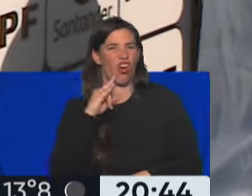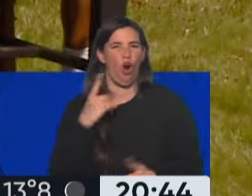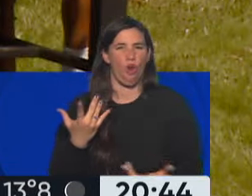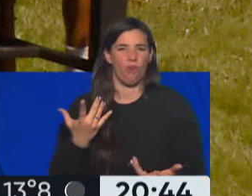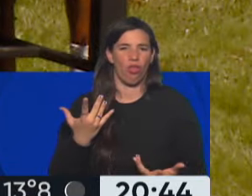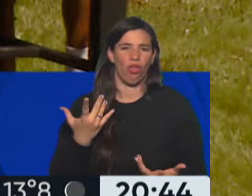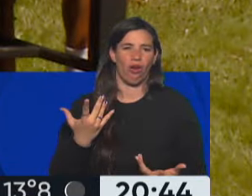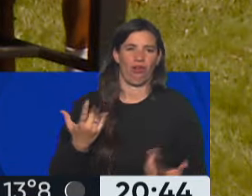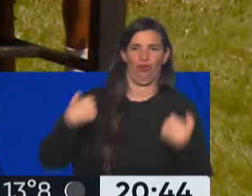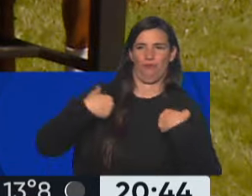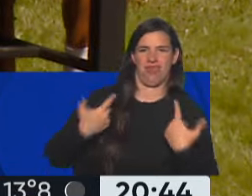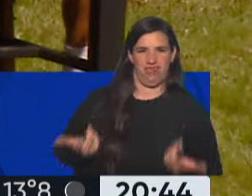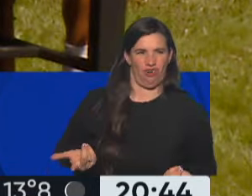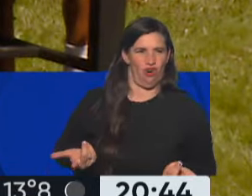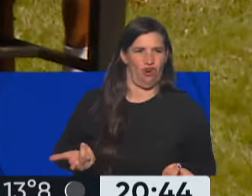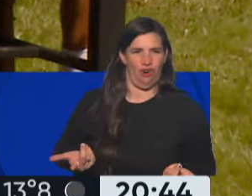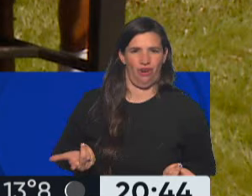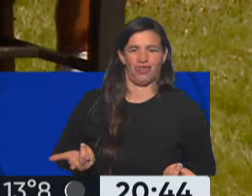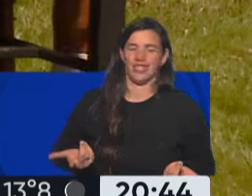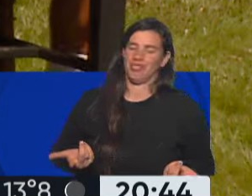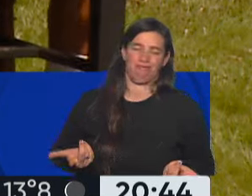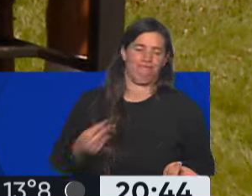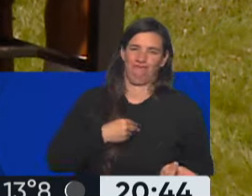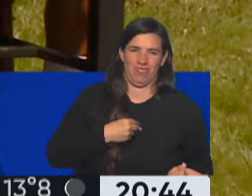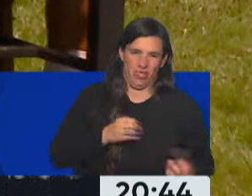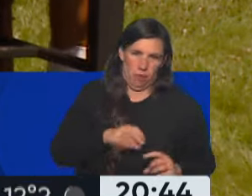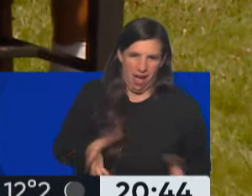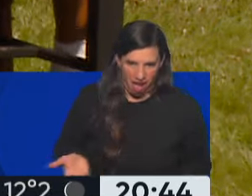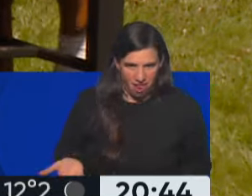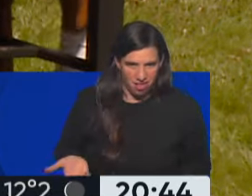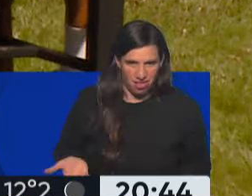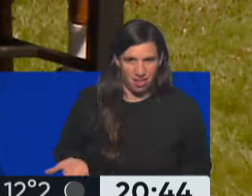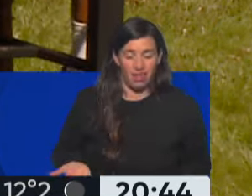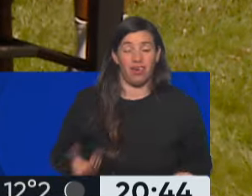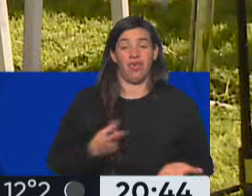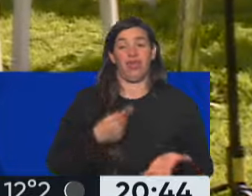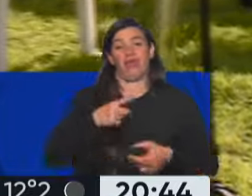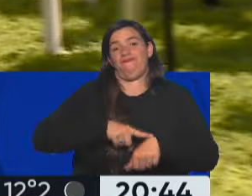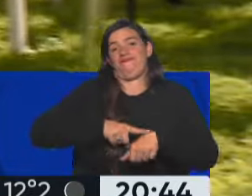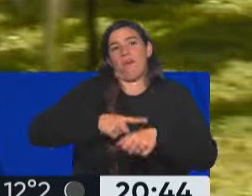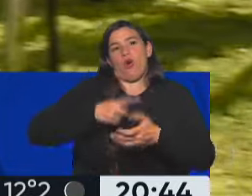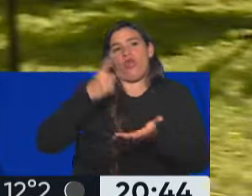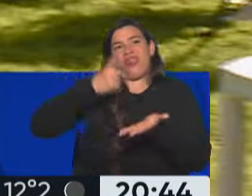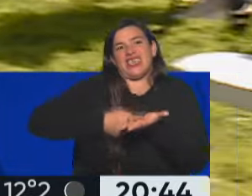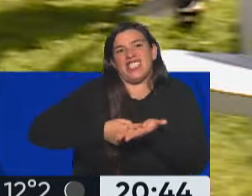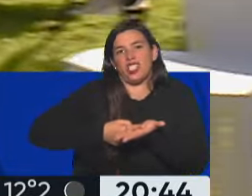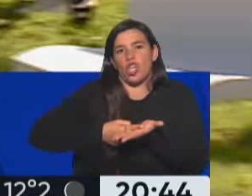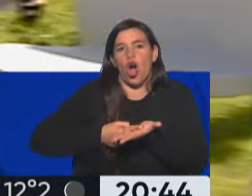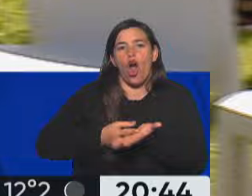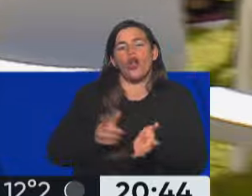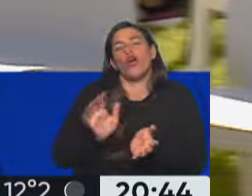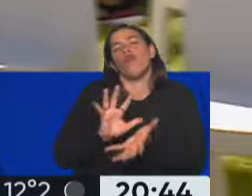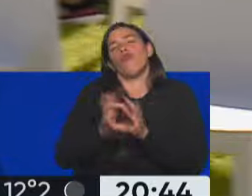tampoco es nada agradable, algo personal, eso no es nada lindo. Y a la hora de tomar una decisión se decidió por respetar